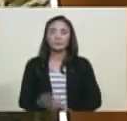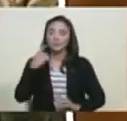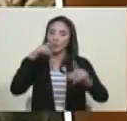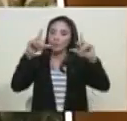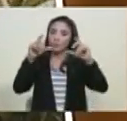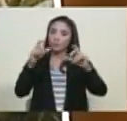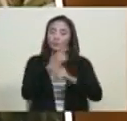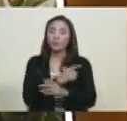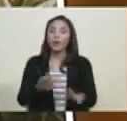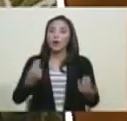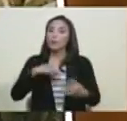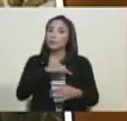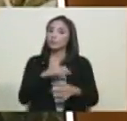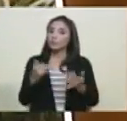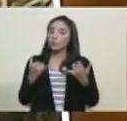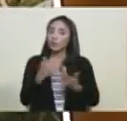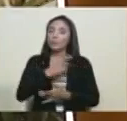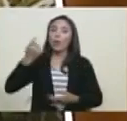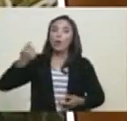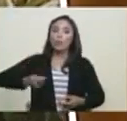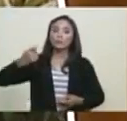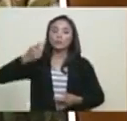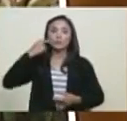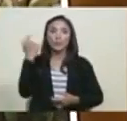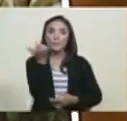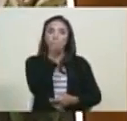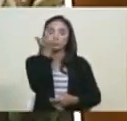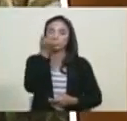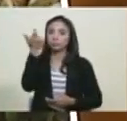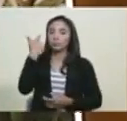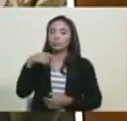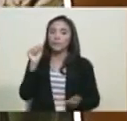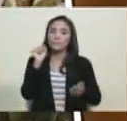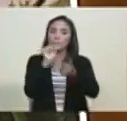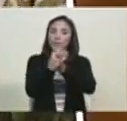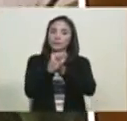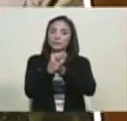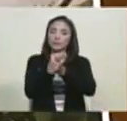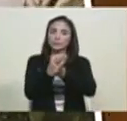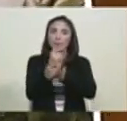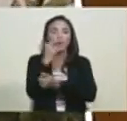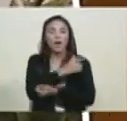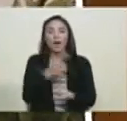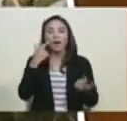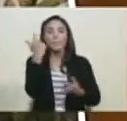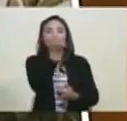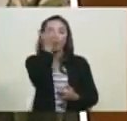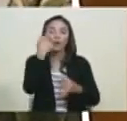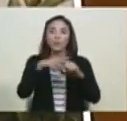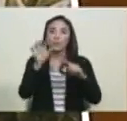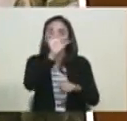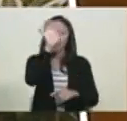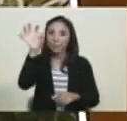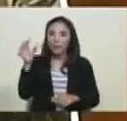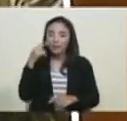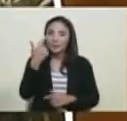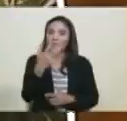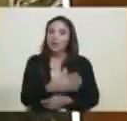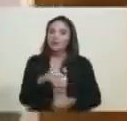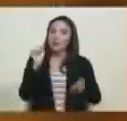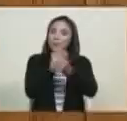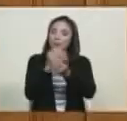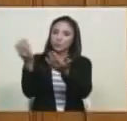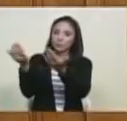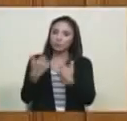Nosotros vamos a solicitar en juicio que este señor se ha extraditado a Venezuela, se ha entregado a las autoridades venezolanas.